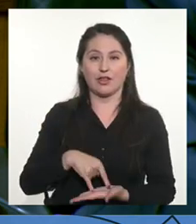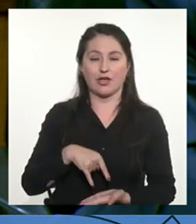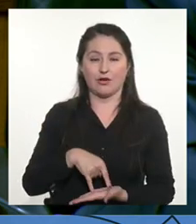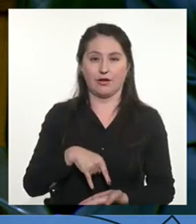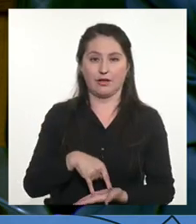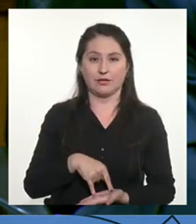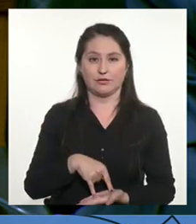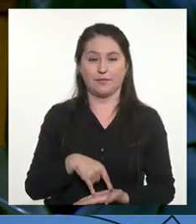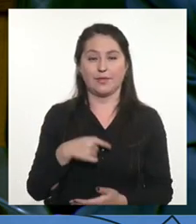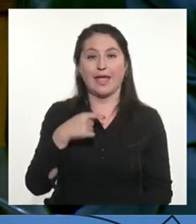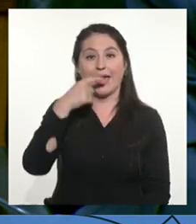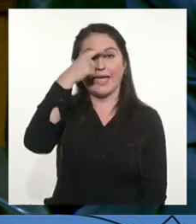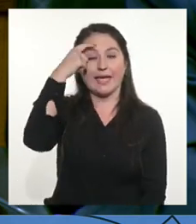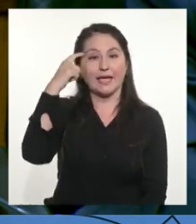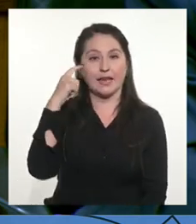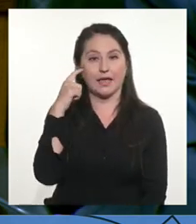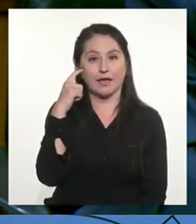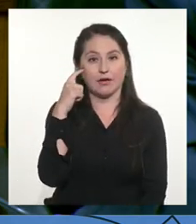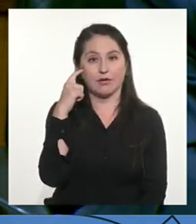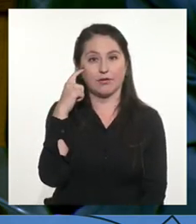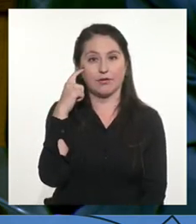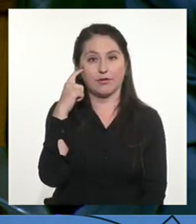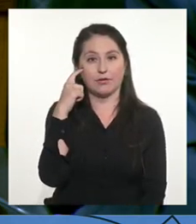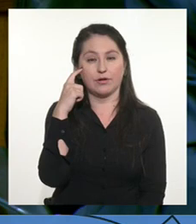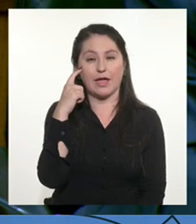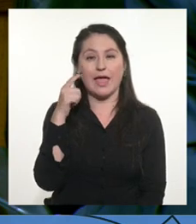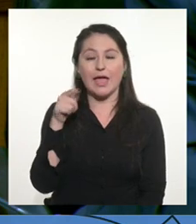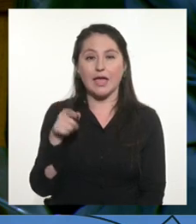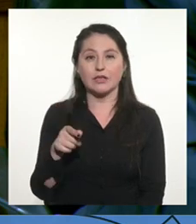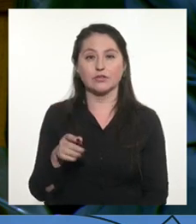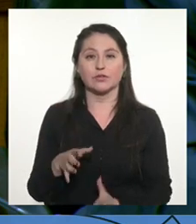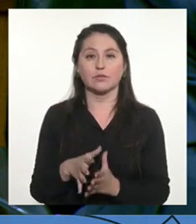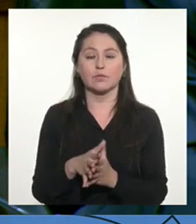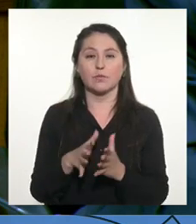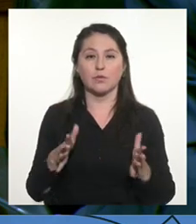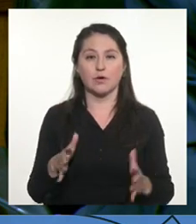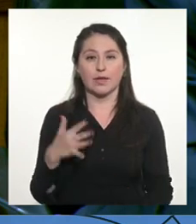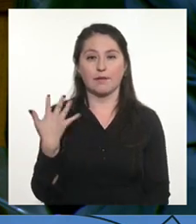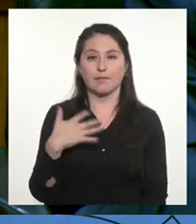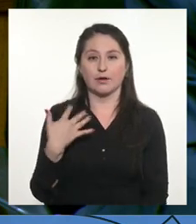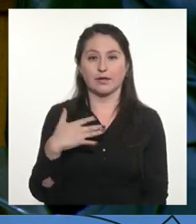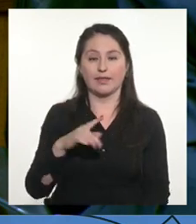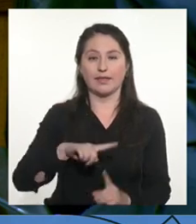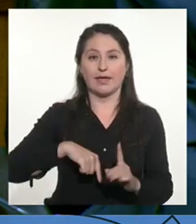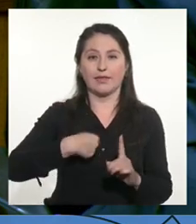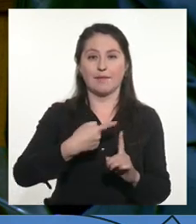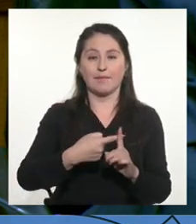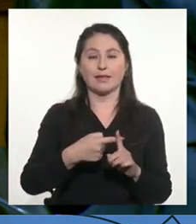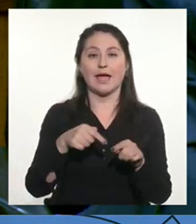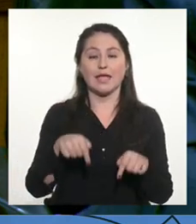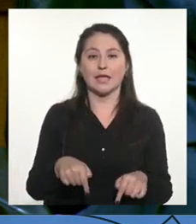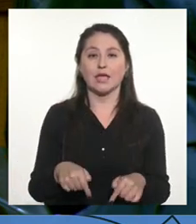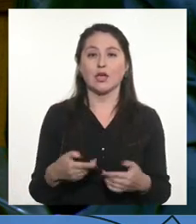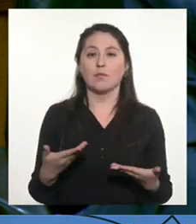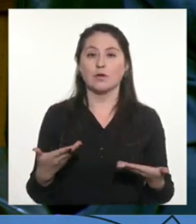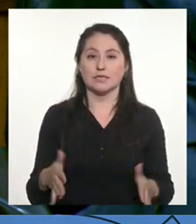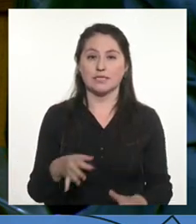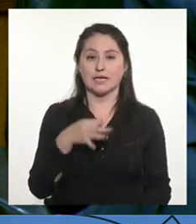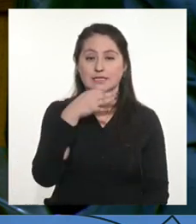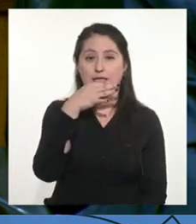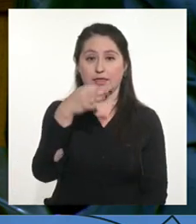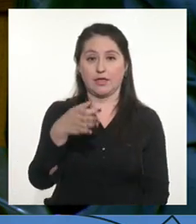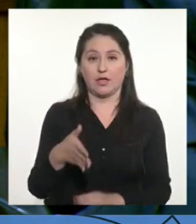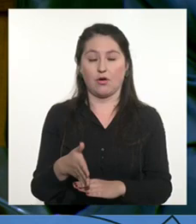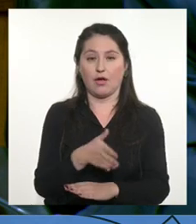creo que eso es tremendamente importante y además como aquí también ya se ha dicho que